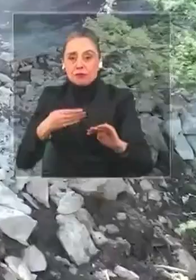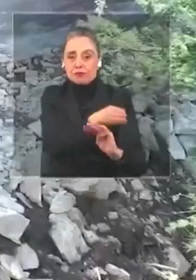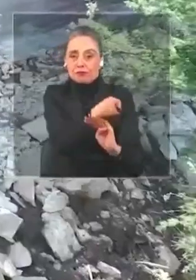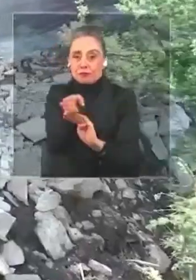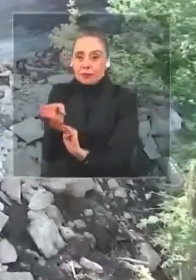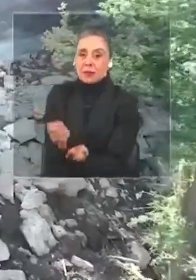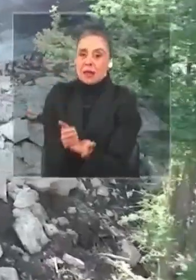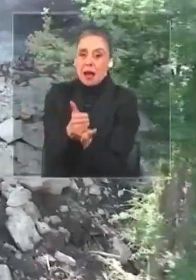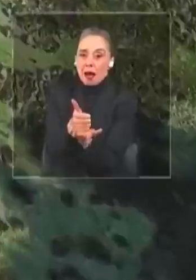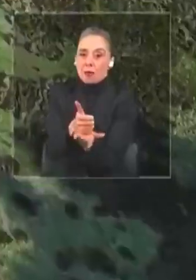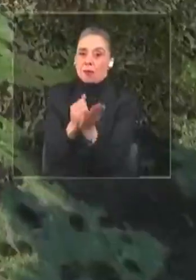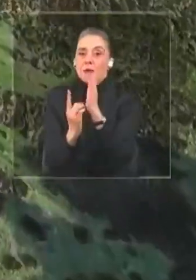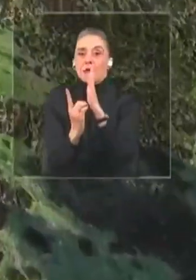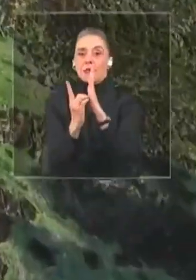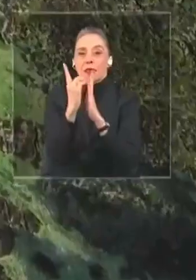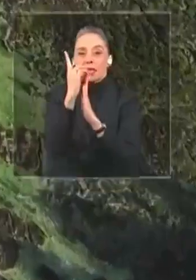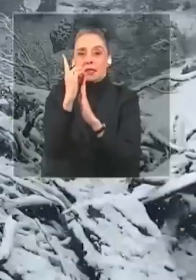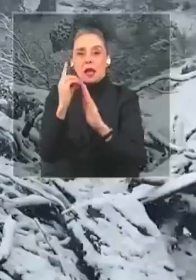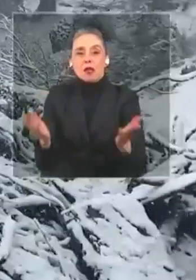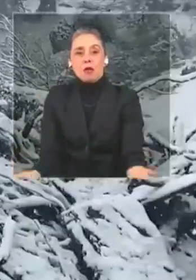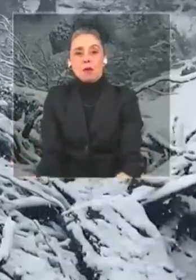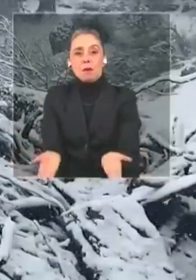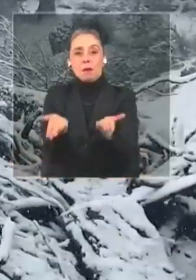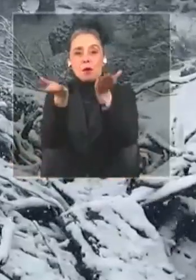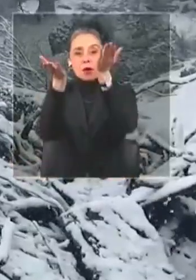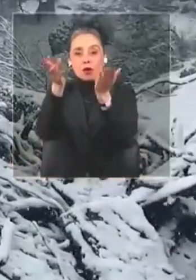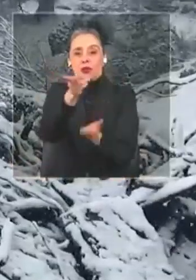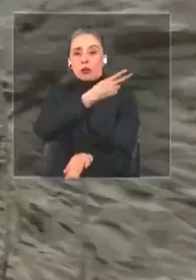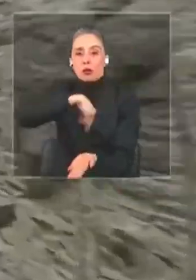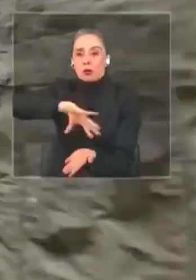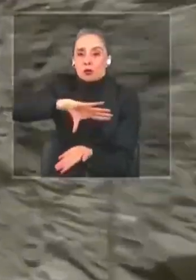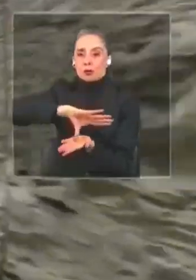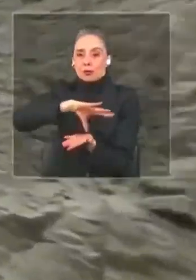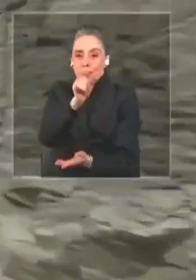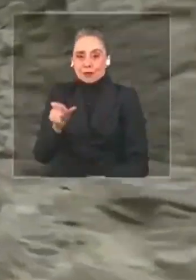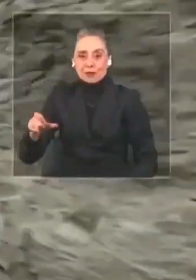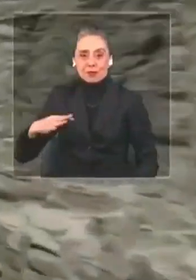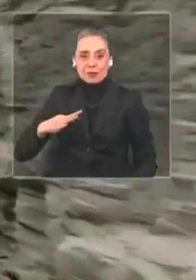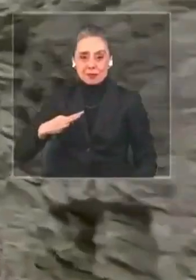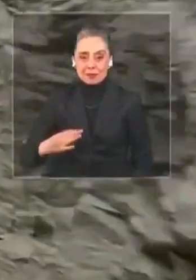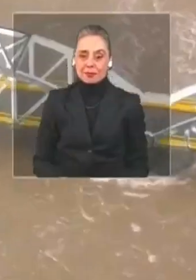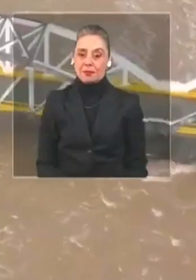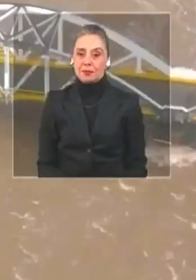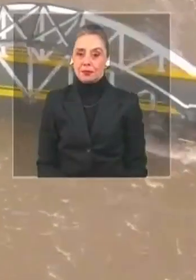Contribuimos al desarrollo y progreso de nuestra nación.